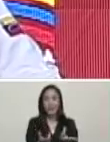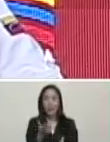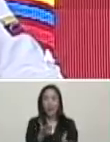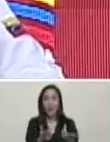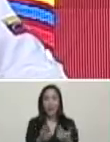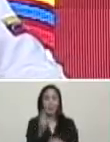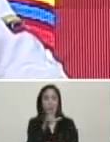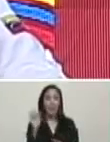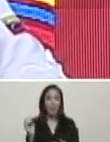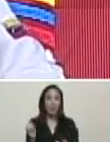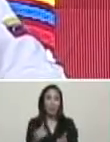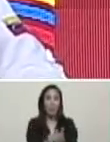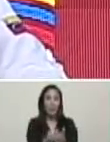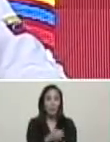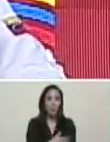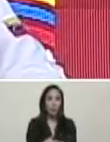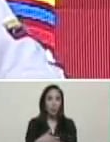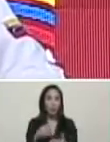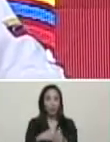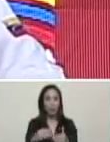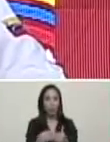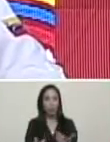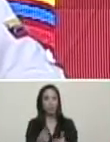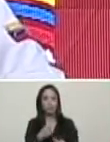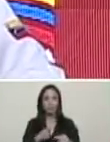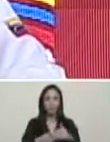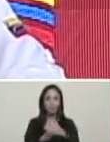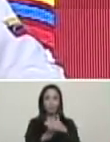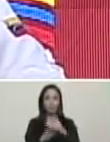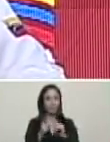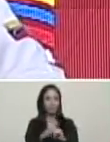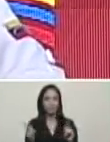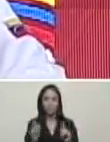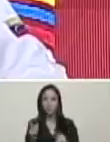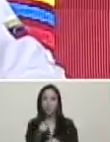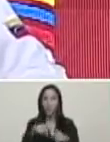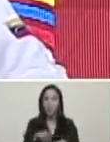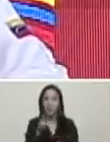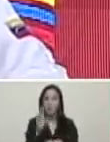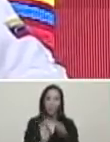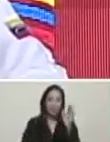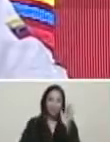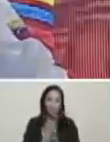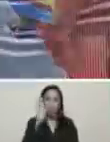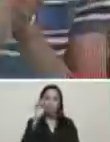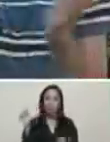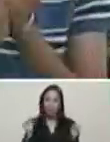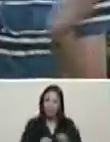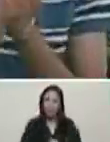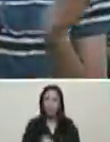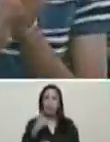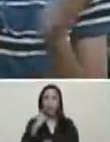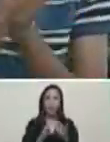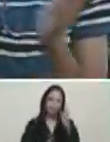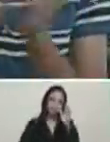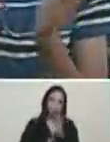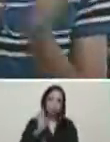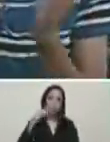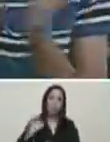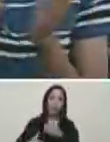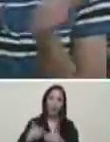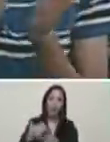dinero van a parar la marcha del desarrollo y la recuperación de Venezuela. Tenemos los recursos para seguir